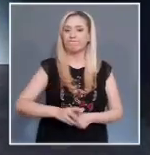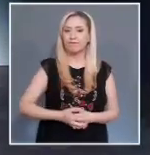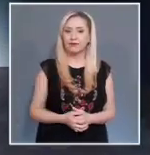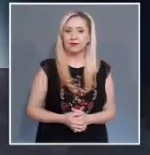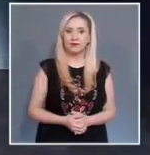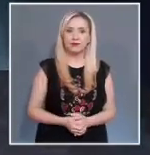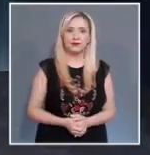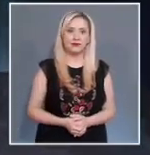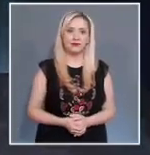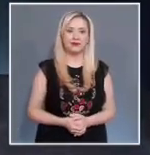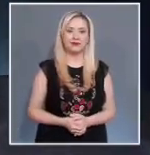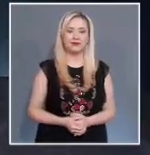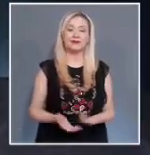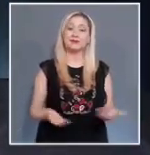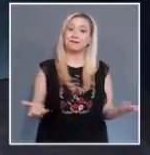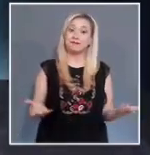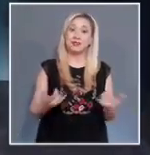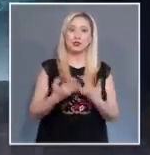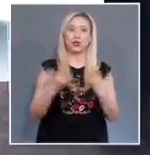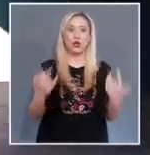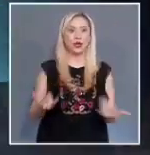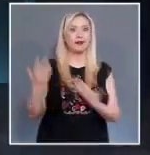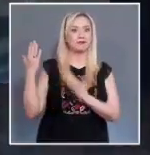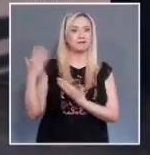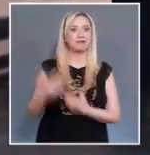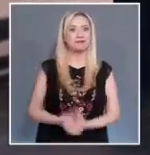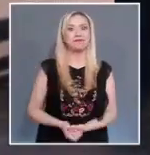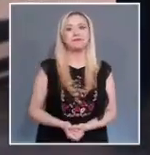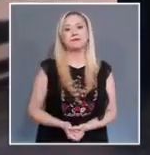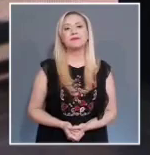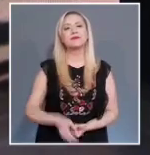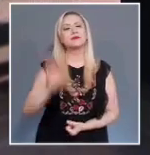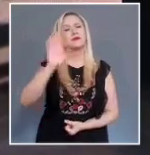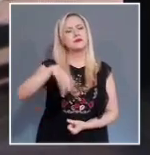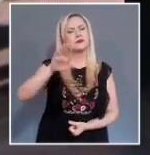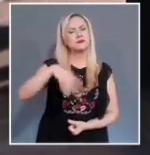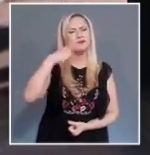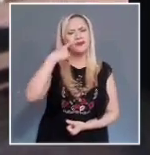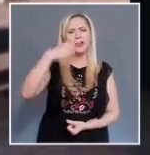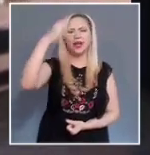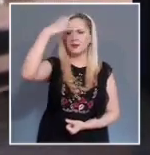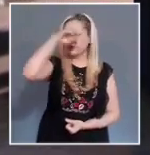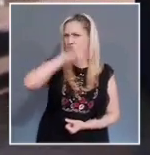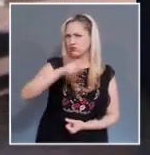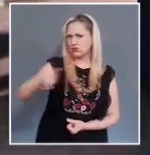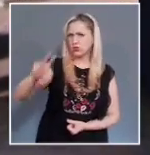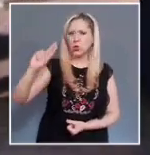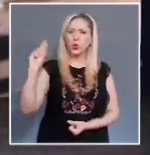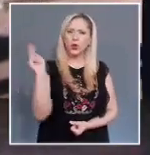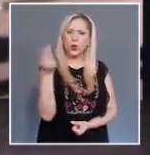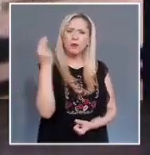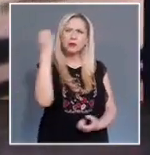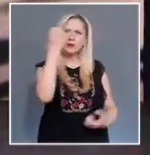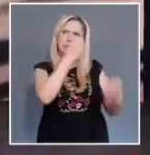Pues ahí esta historia. Oiga, especialistas universitarios analizaron los problemas que enfrentan los